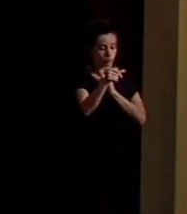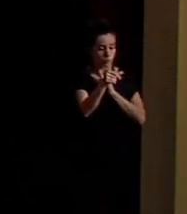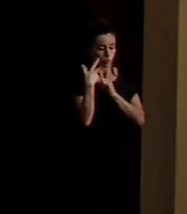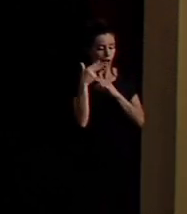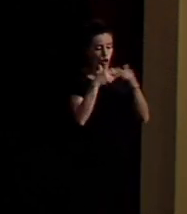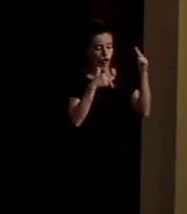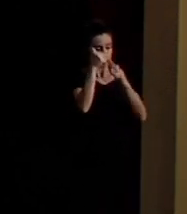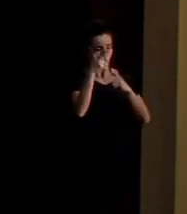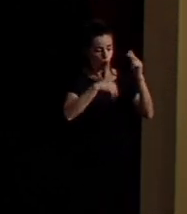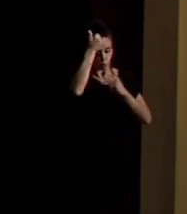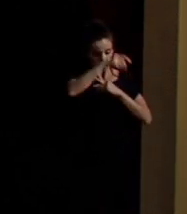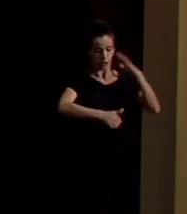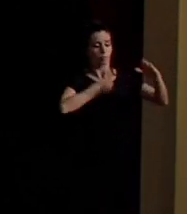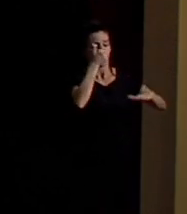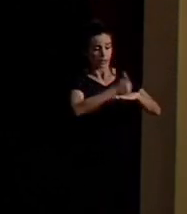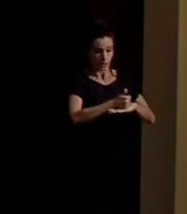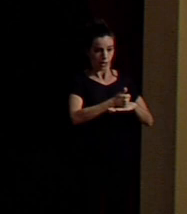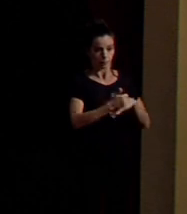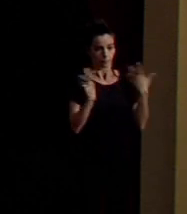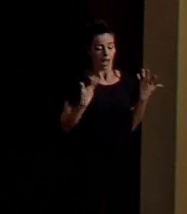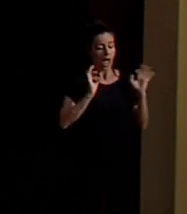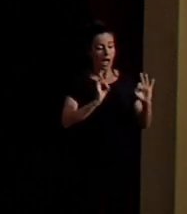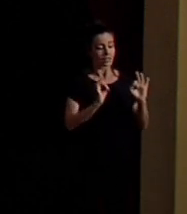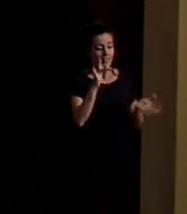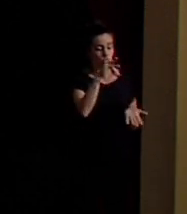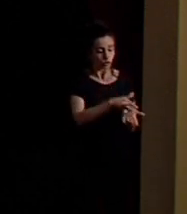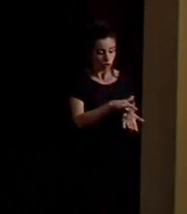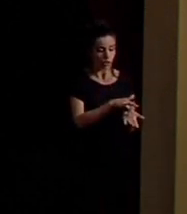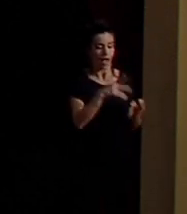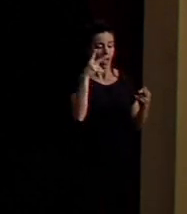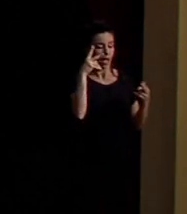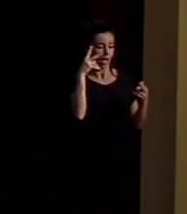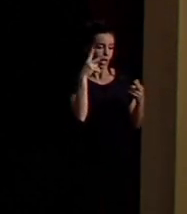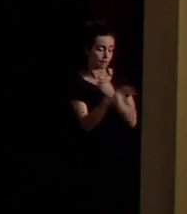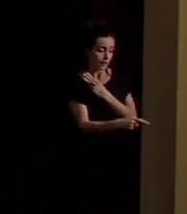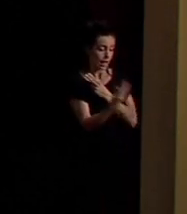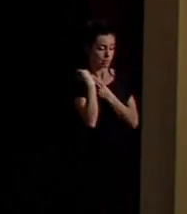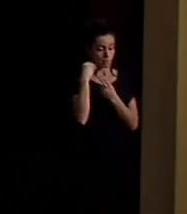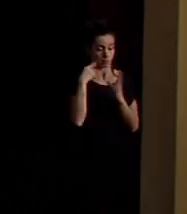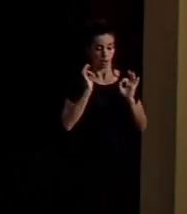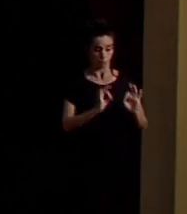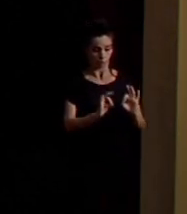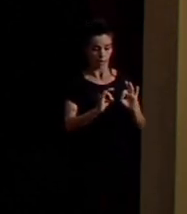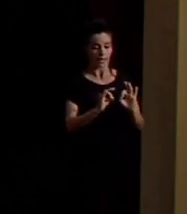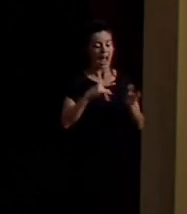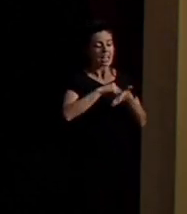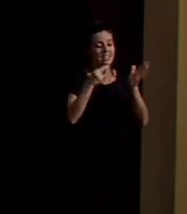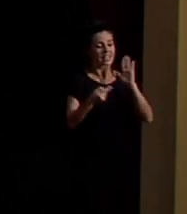construcción patriarcal de la masculinidad. Así se prevé de manera expresa en la Estrategia de Igualdad de Género del Consejo de